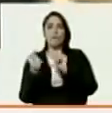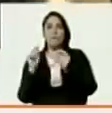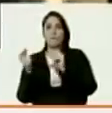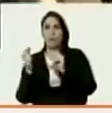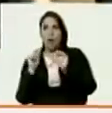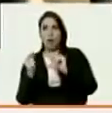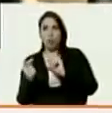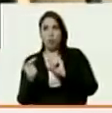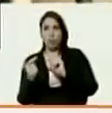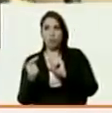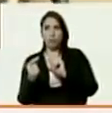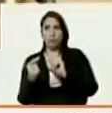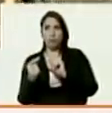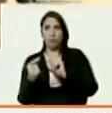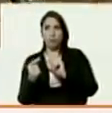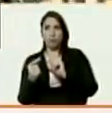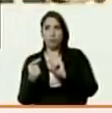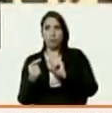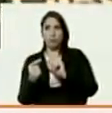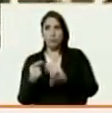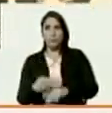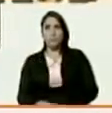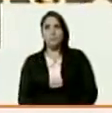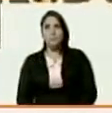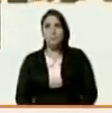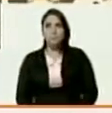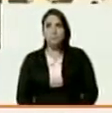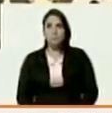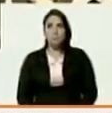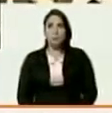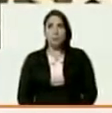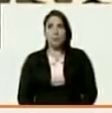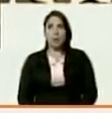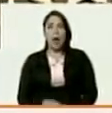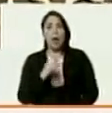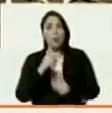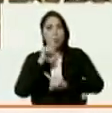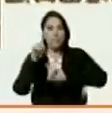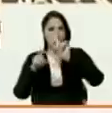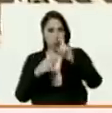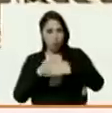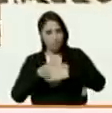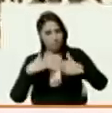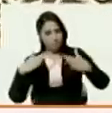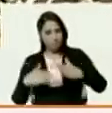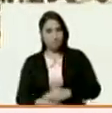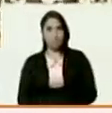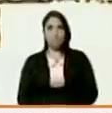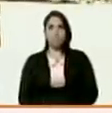Pobre espectáculo de la derecha venezolana. Si hay alguna pregunta, estamos a la orden.